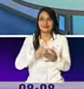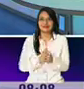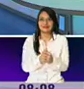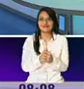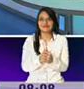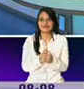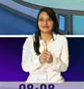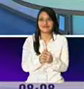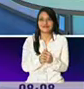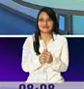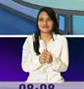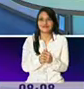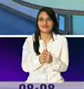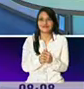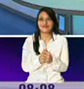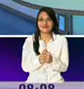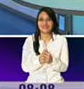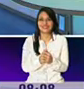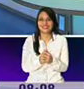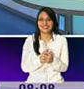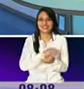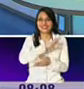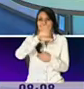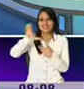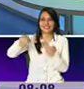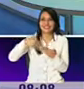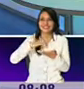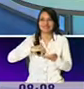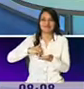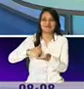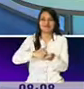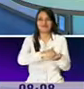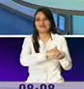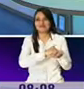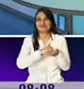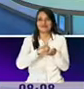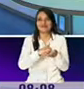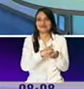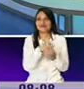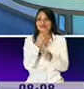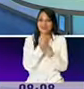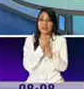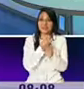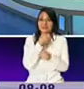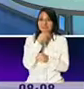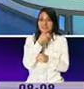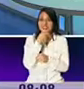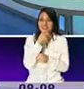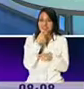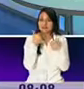solidaridad. Solidarizándose todos. Así mira es. Tú, ¿eh? La Sofi haciendo su labor periodística, como